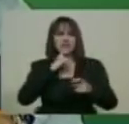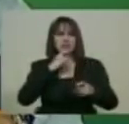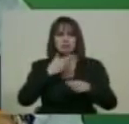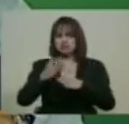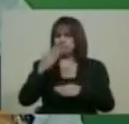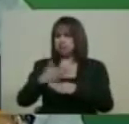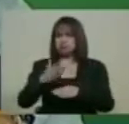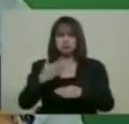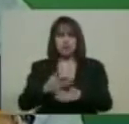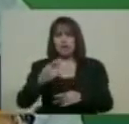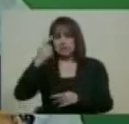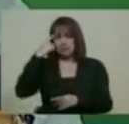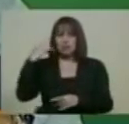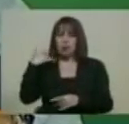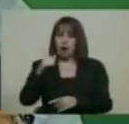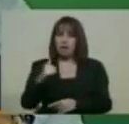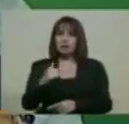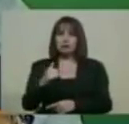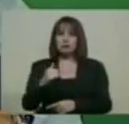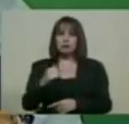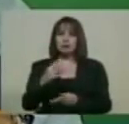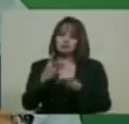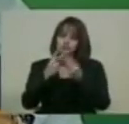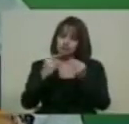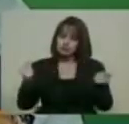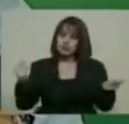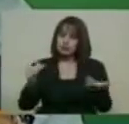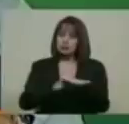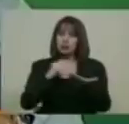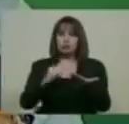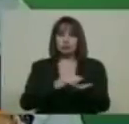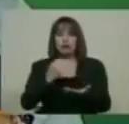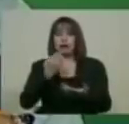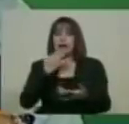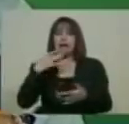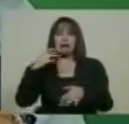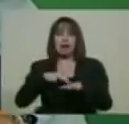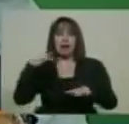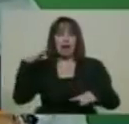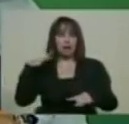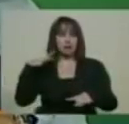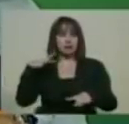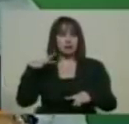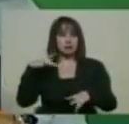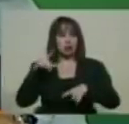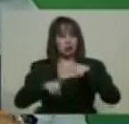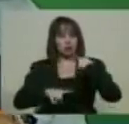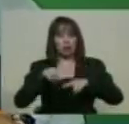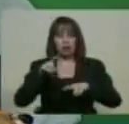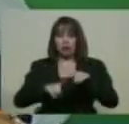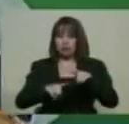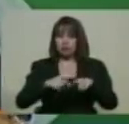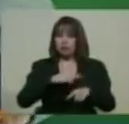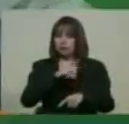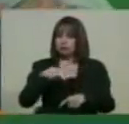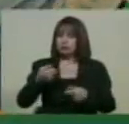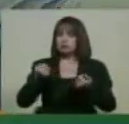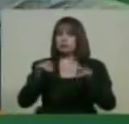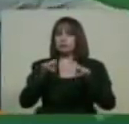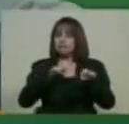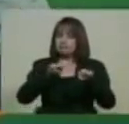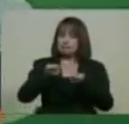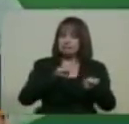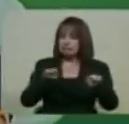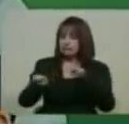nadie oculta y nadie debe ocultar, dificultades graves que hemos enfrentado, hemos neutralizado en algunos casos,